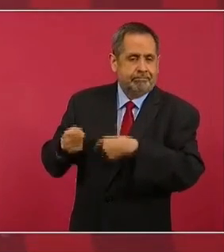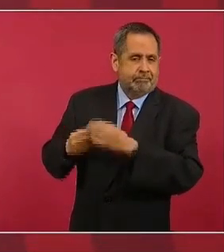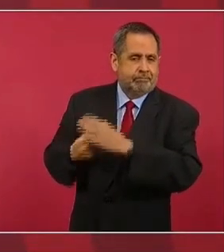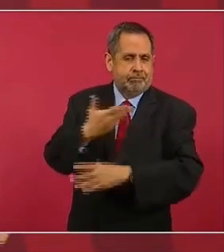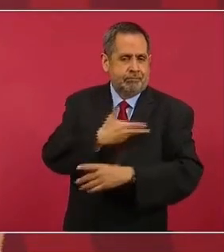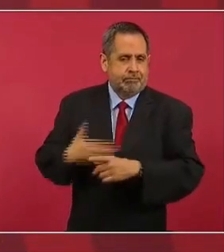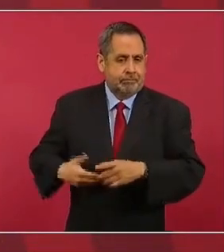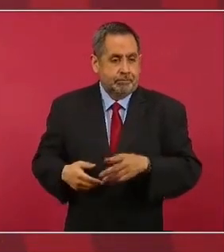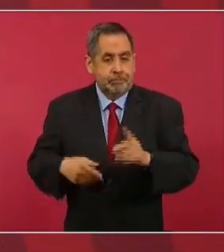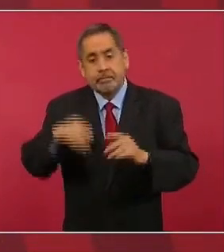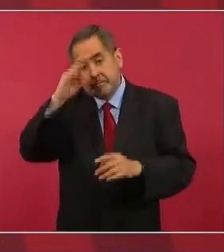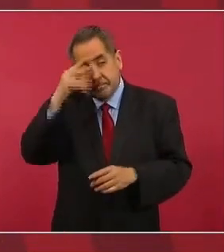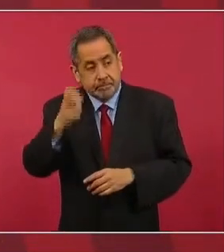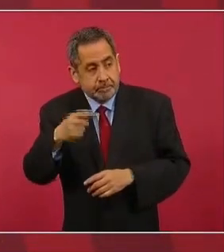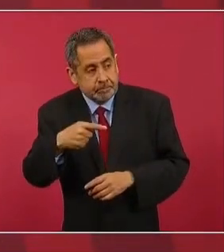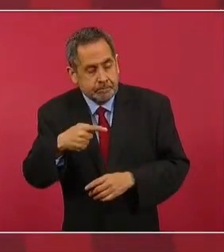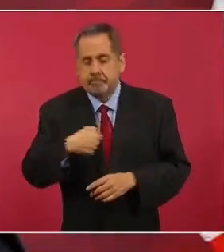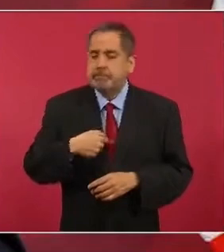Pensaron eso.